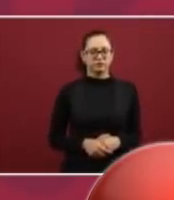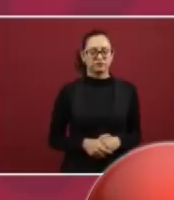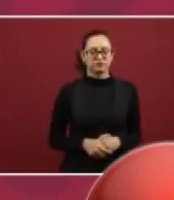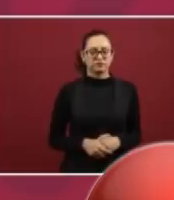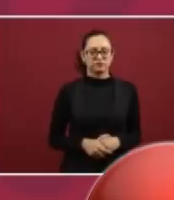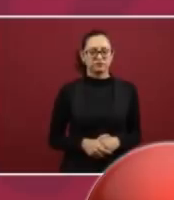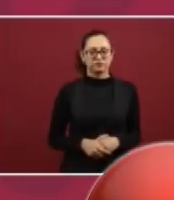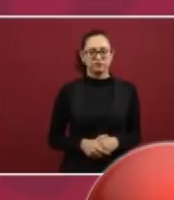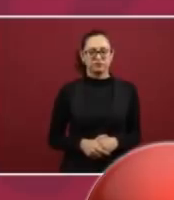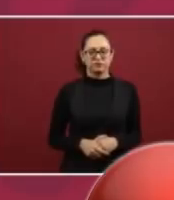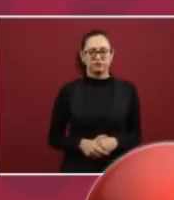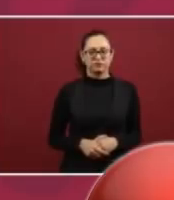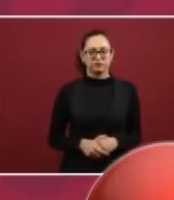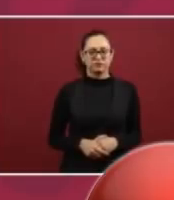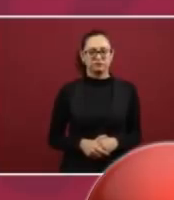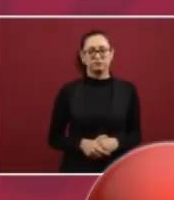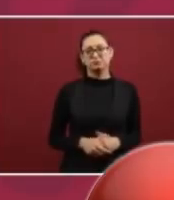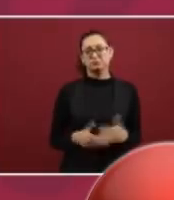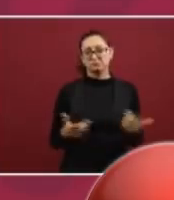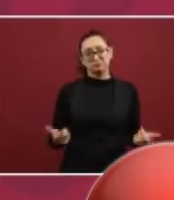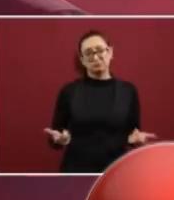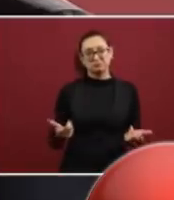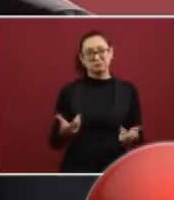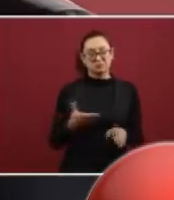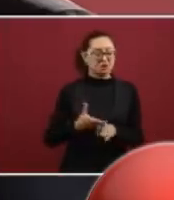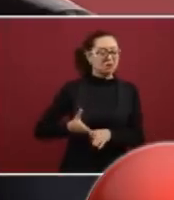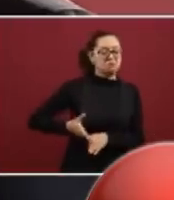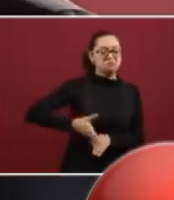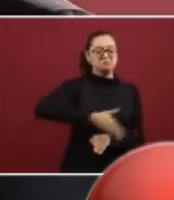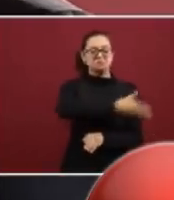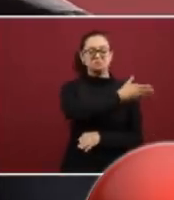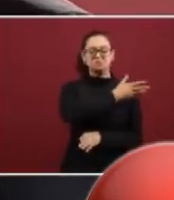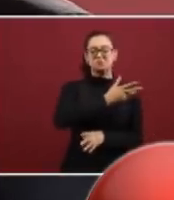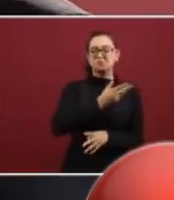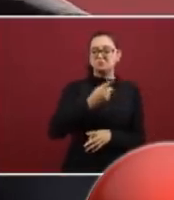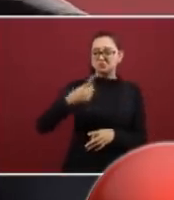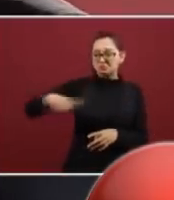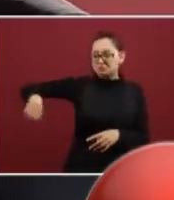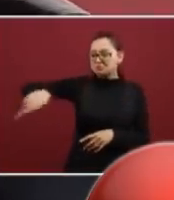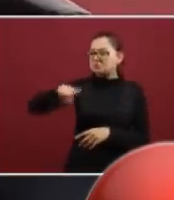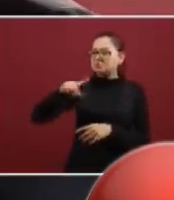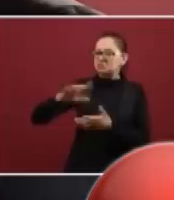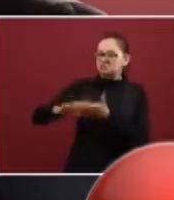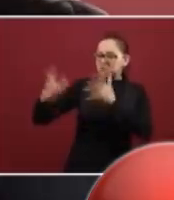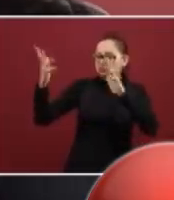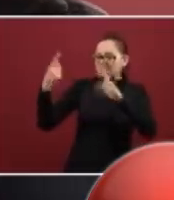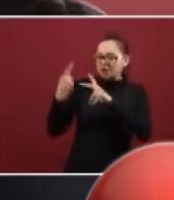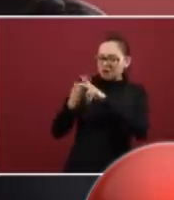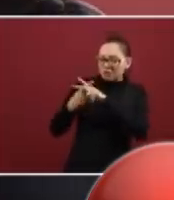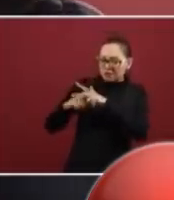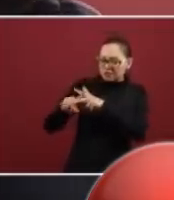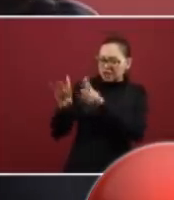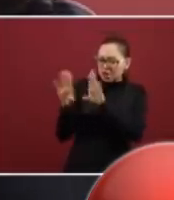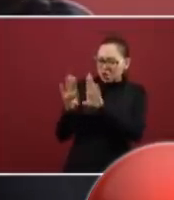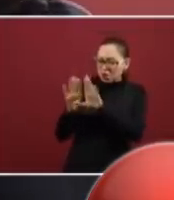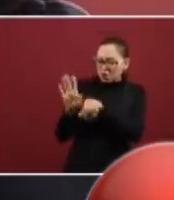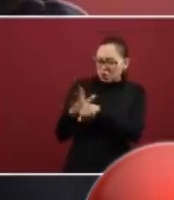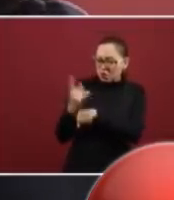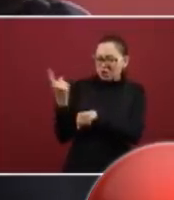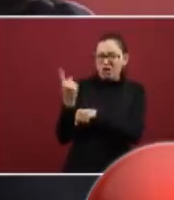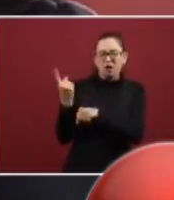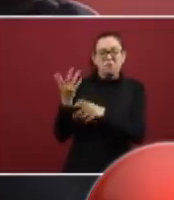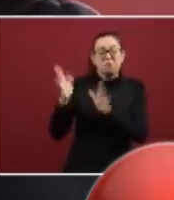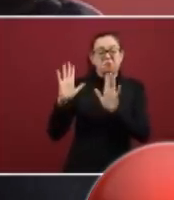se dejaron de atender las causas que originan la violencia, se abandonó al